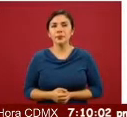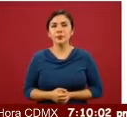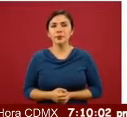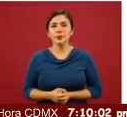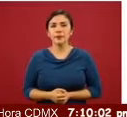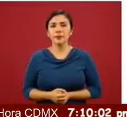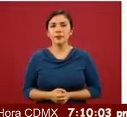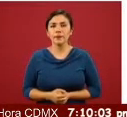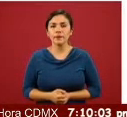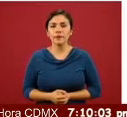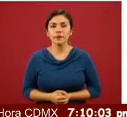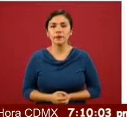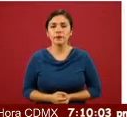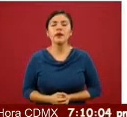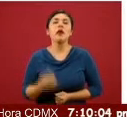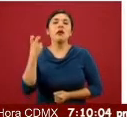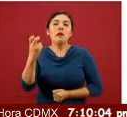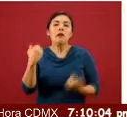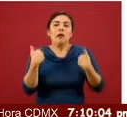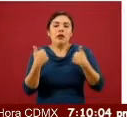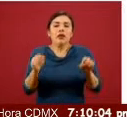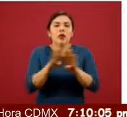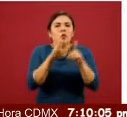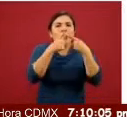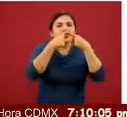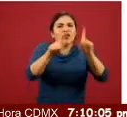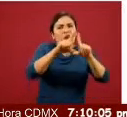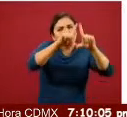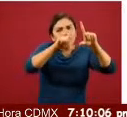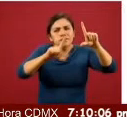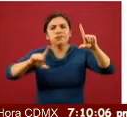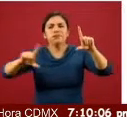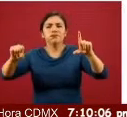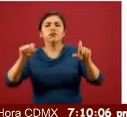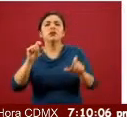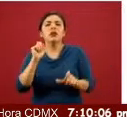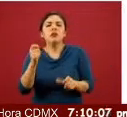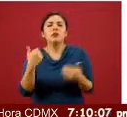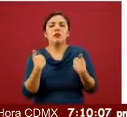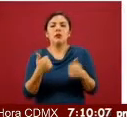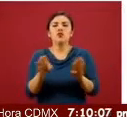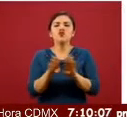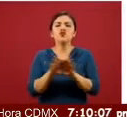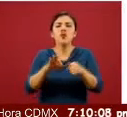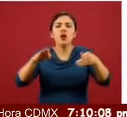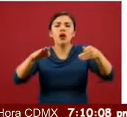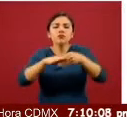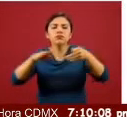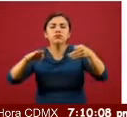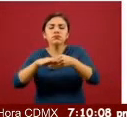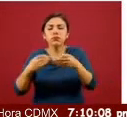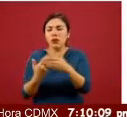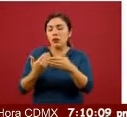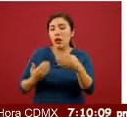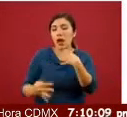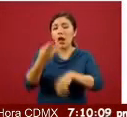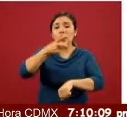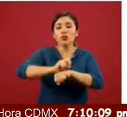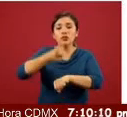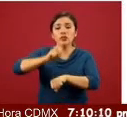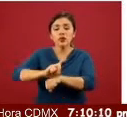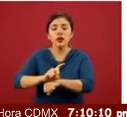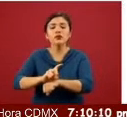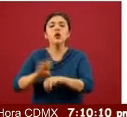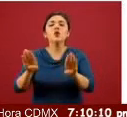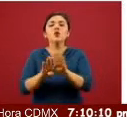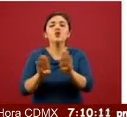un poco de manera más directa esa diferencia en proporción precisamente de la tasa de incidencia de los últimos 14 días comparada